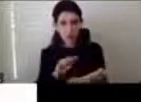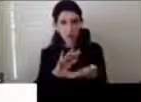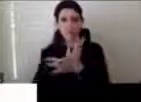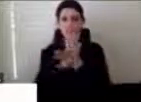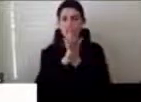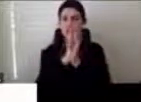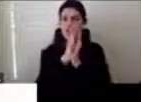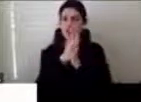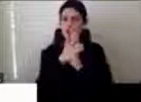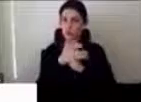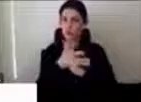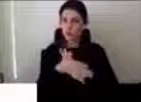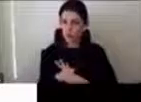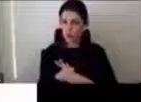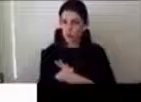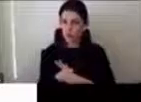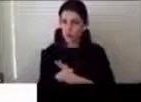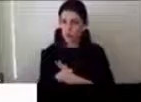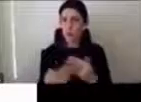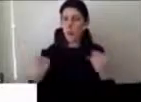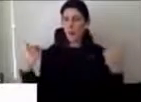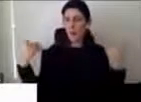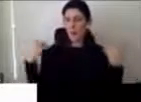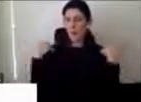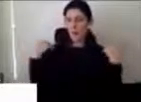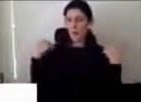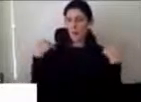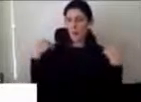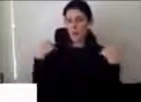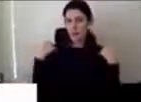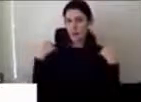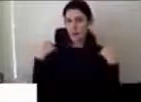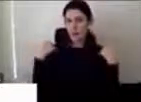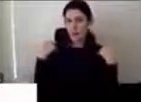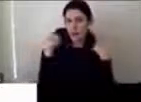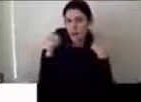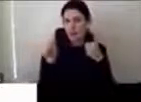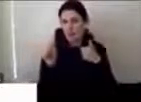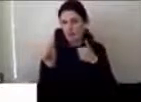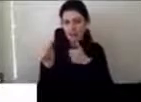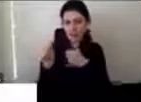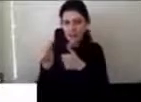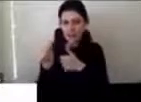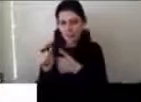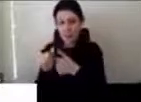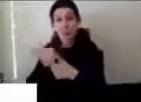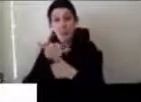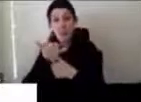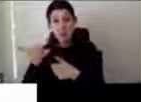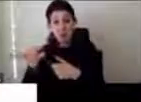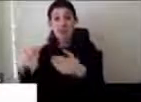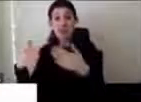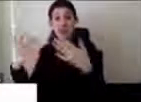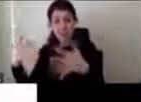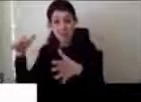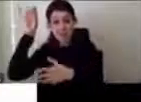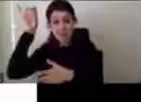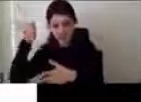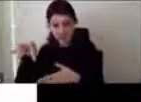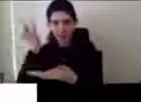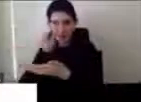a lo que va a ser posteriormente, ¿no es cierto?, su acercamiento, ya cuando sepa leer, ¿no es cierto? Pero